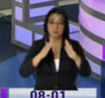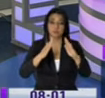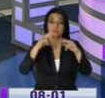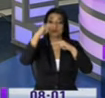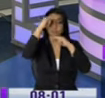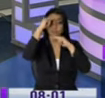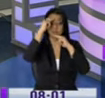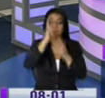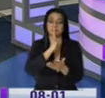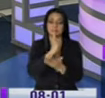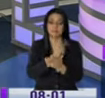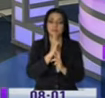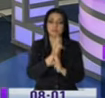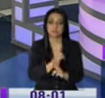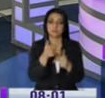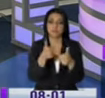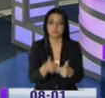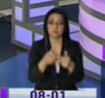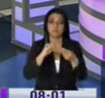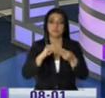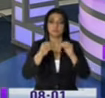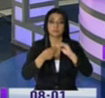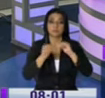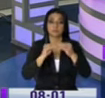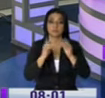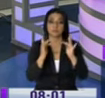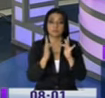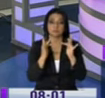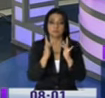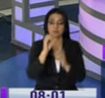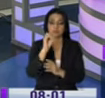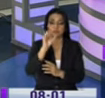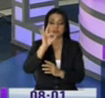de resultados. Nuestro número de contacto es